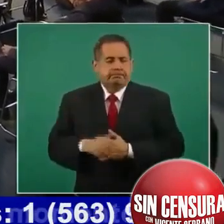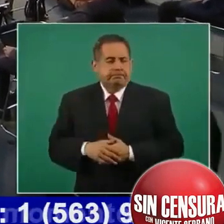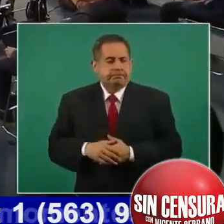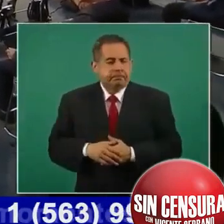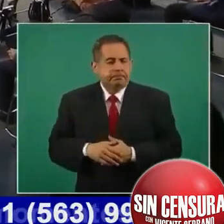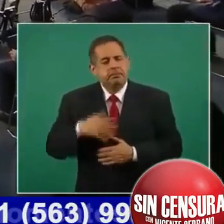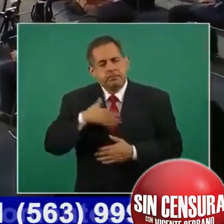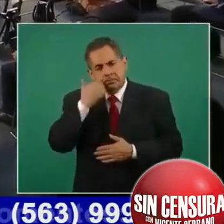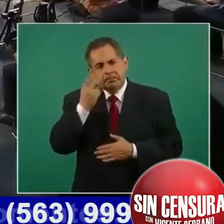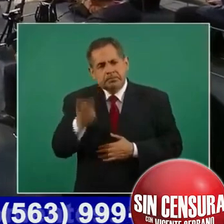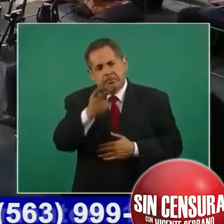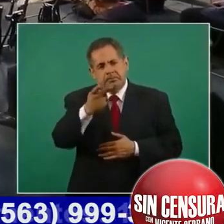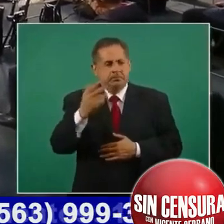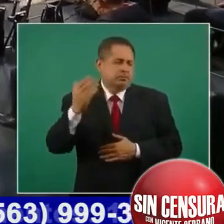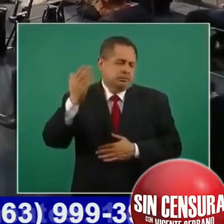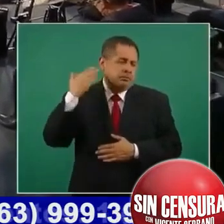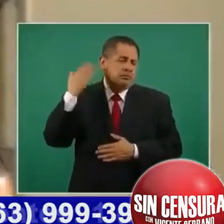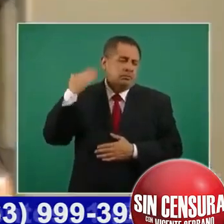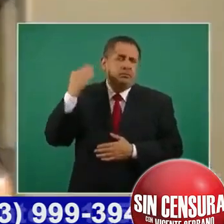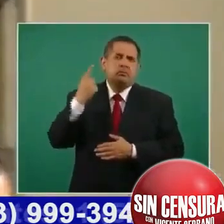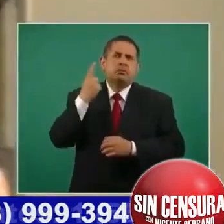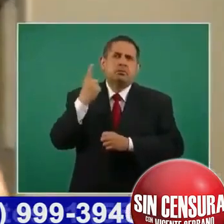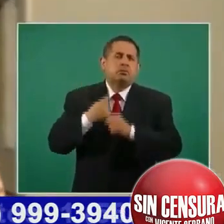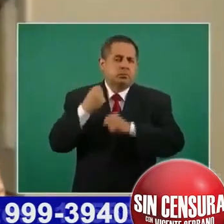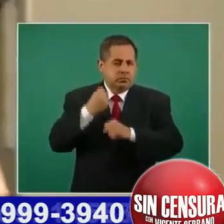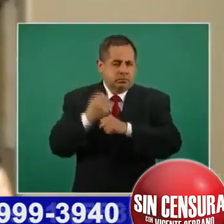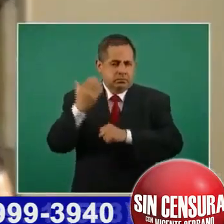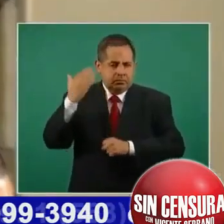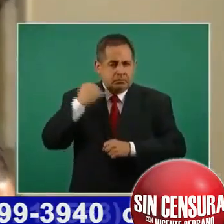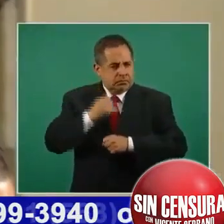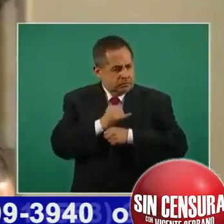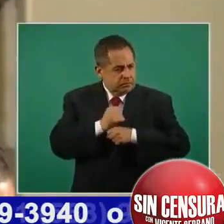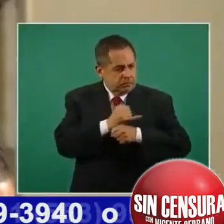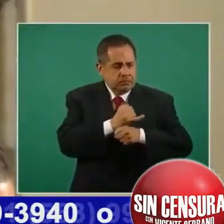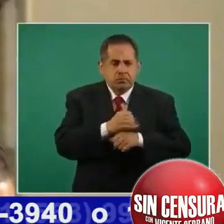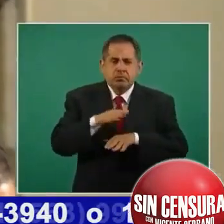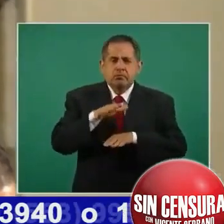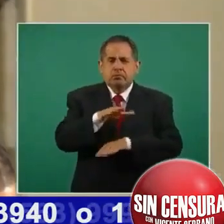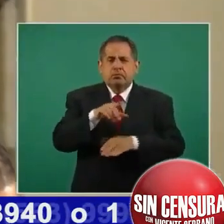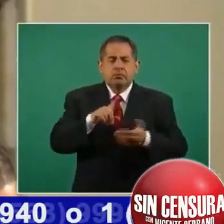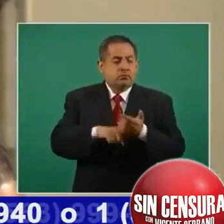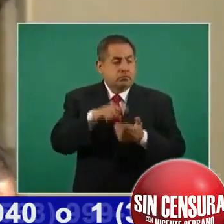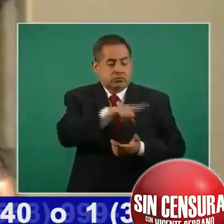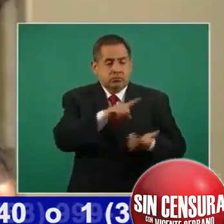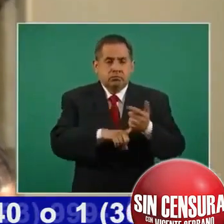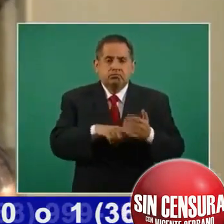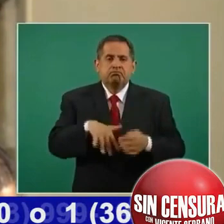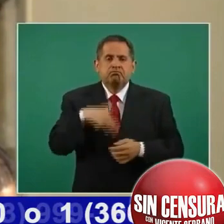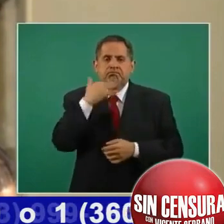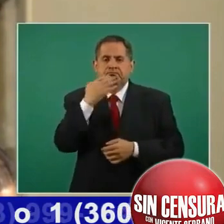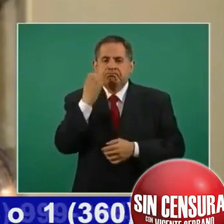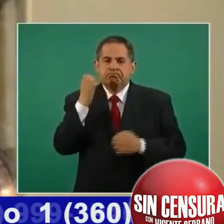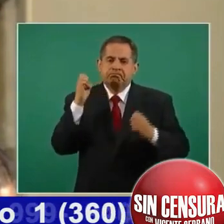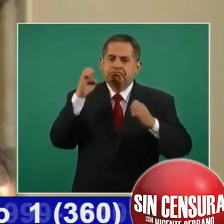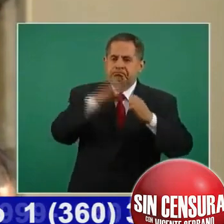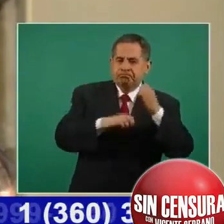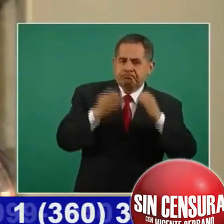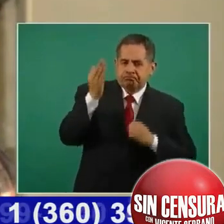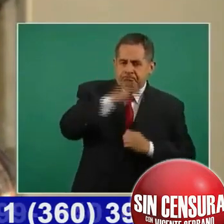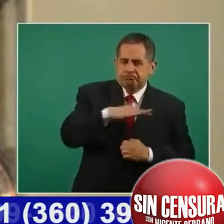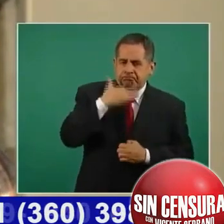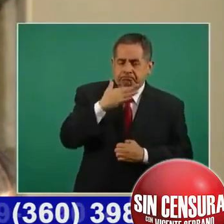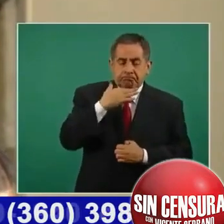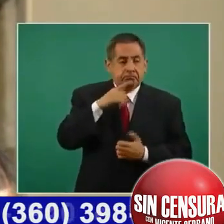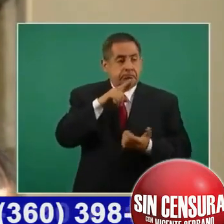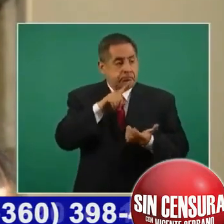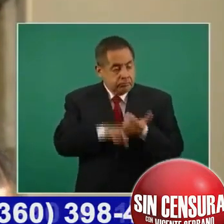que, pues se llevó, ya tiene más de un año que se ha estado llevando, es acerca de un esquema de defraudación que se originó en la secretaria que